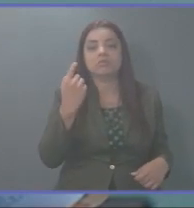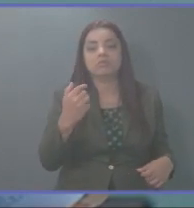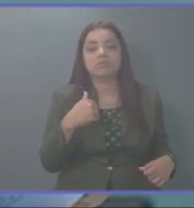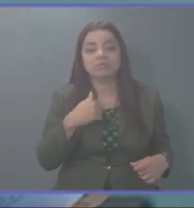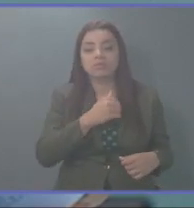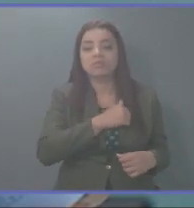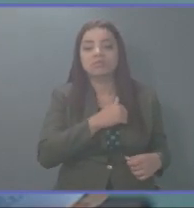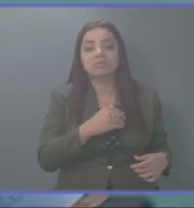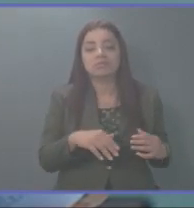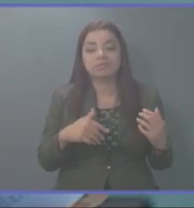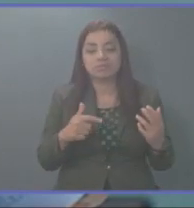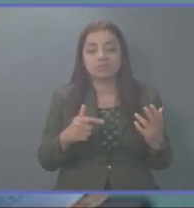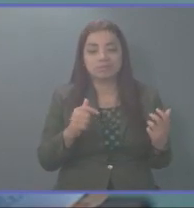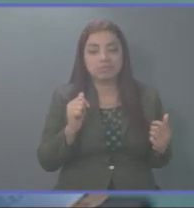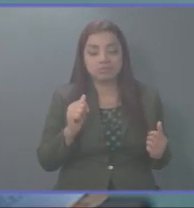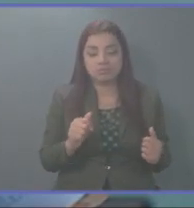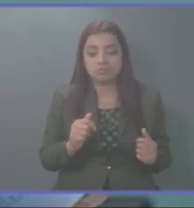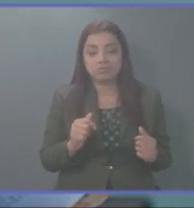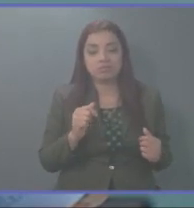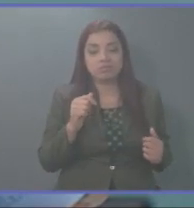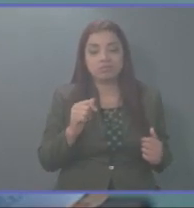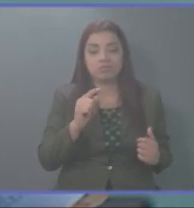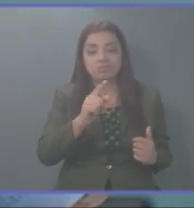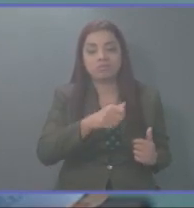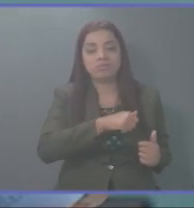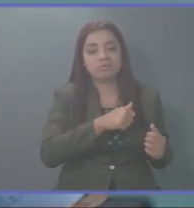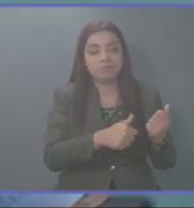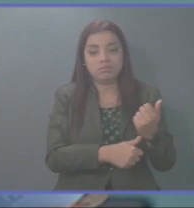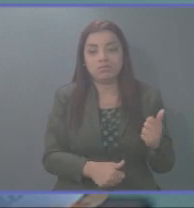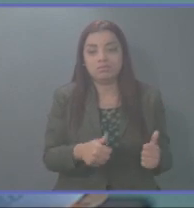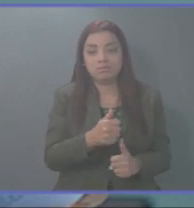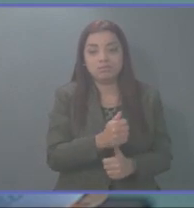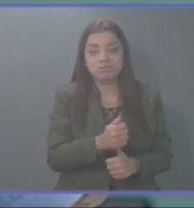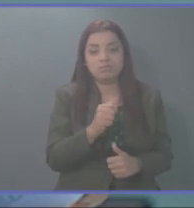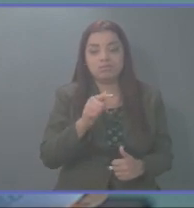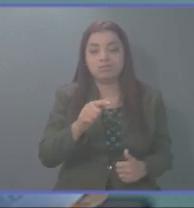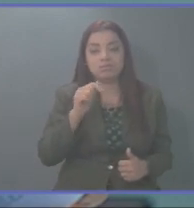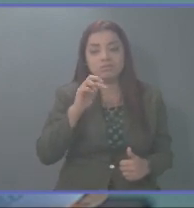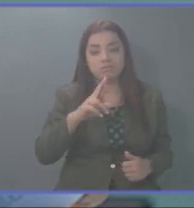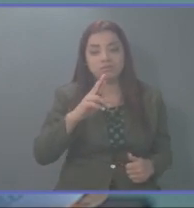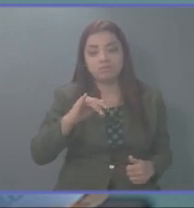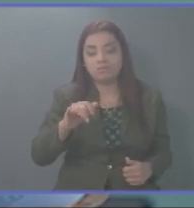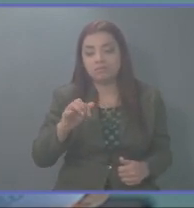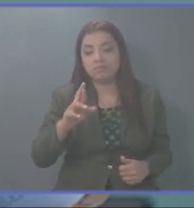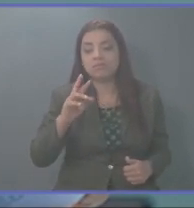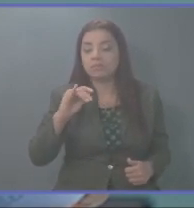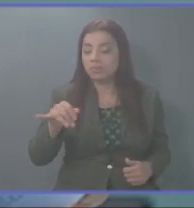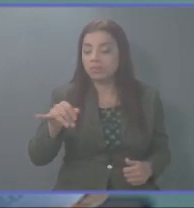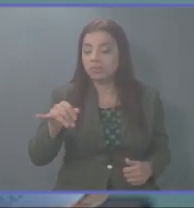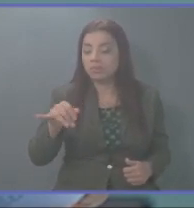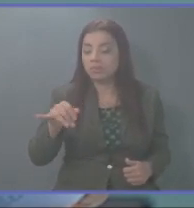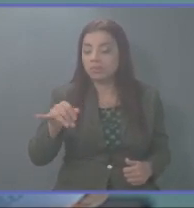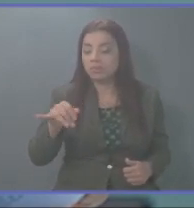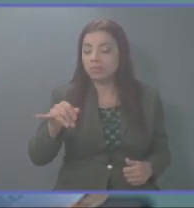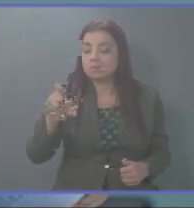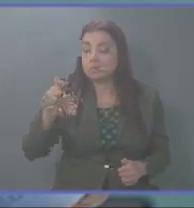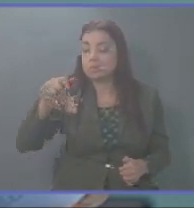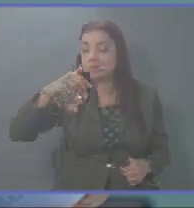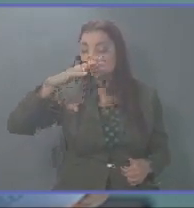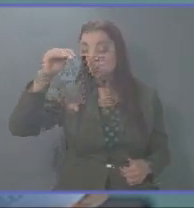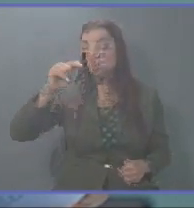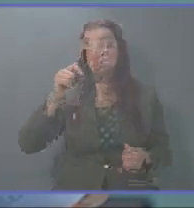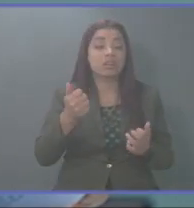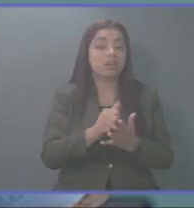sus respectivos suplentes. Las atribuciones de la JRBEX para el voto desde el exterior serán las que se dicen en el